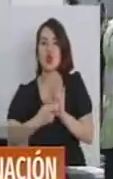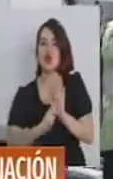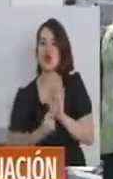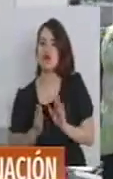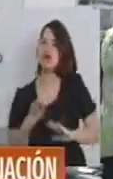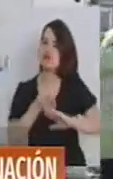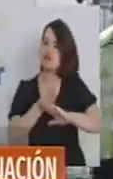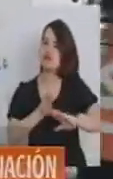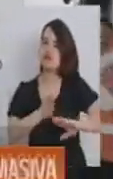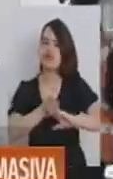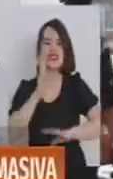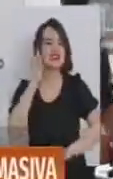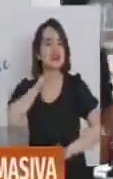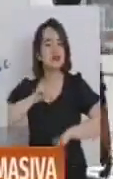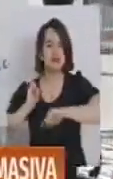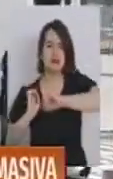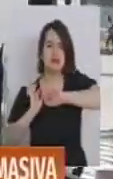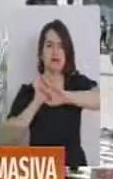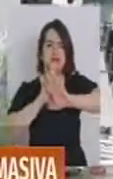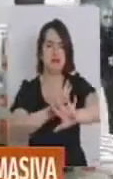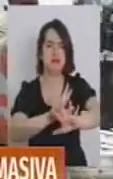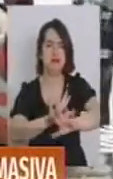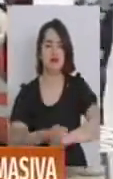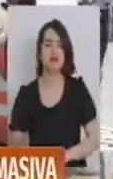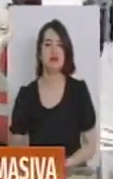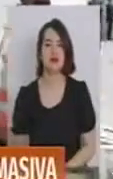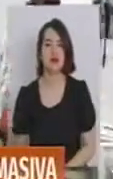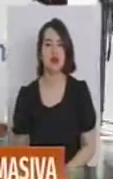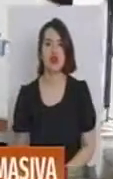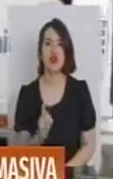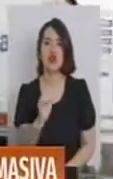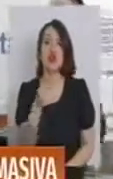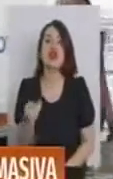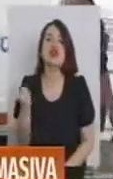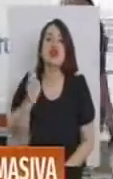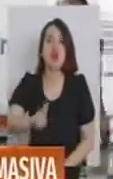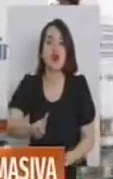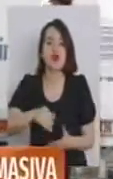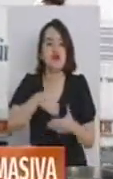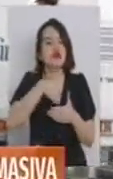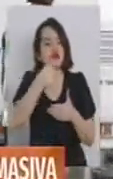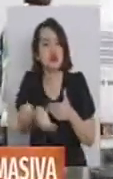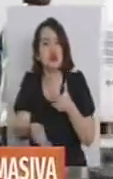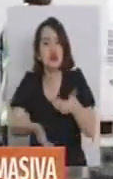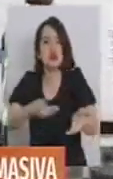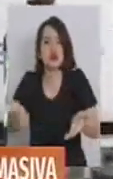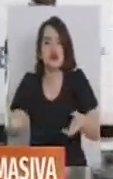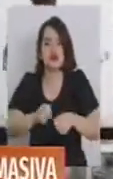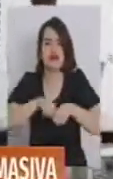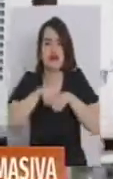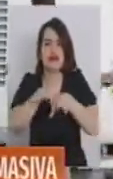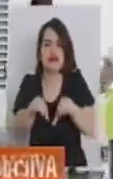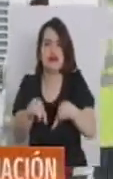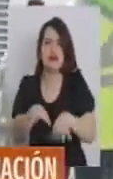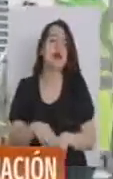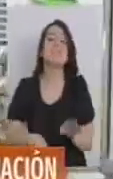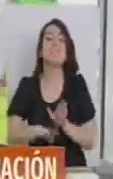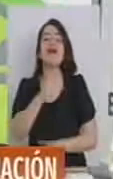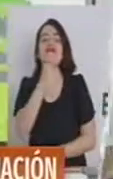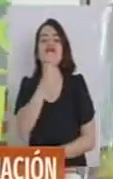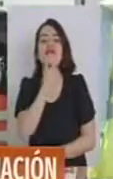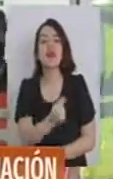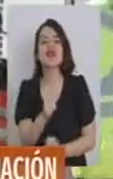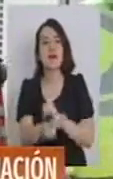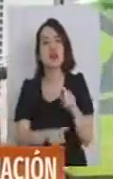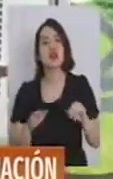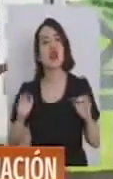sin aglomeraciones, para no generar nuevas fuentes de contagio y para darle mayores facilidades y comodidades a